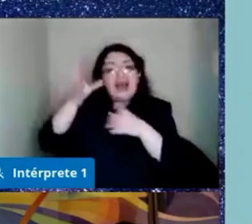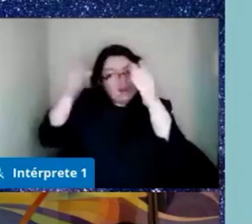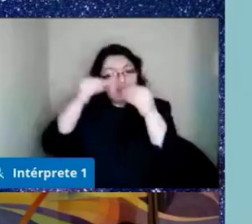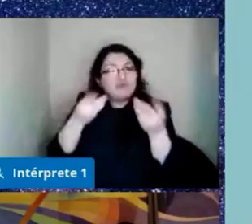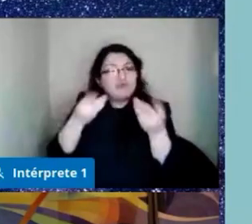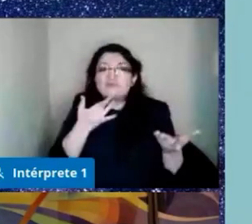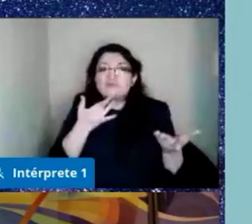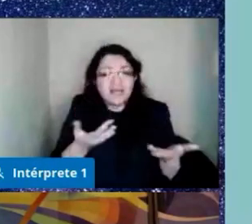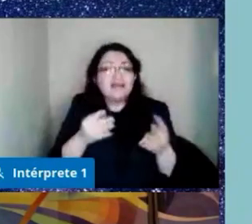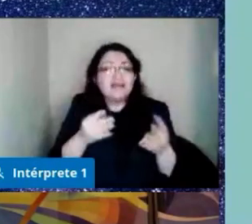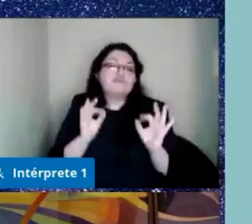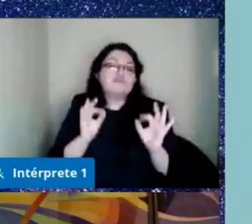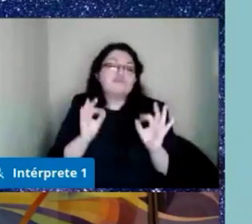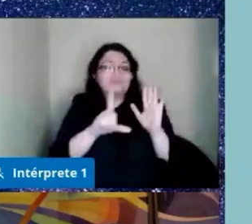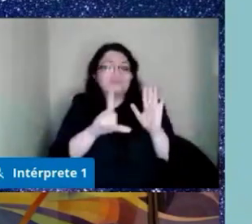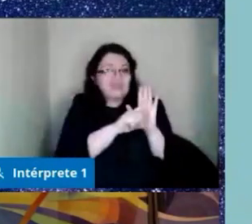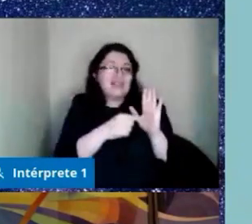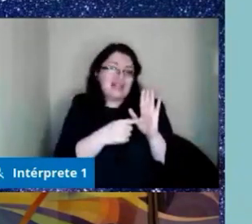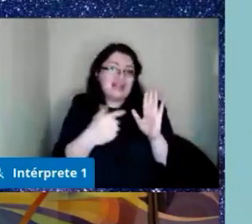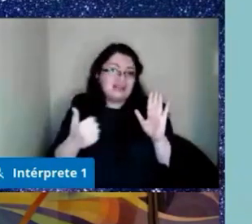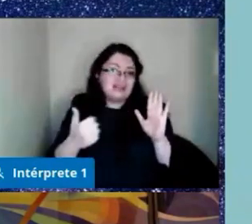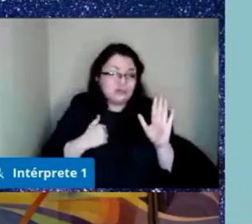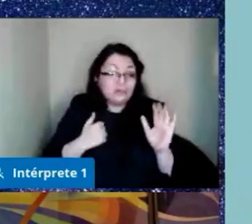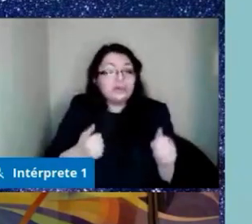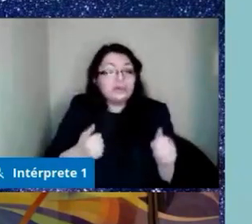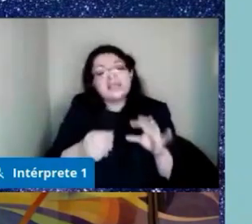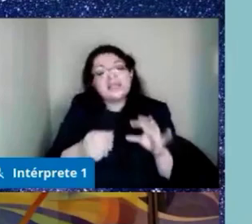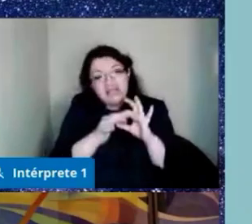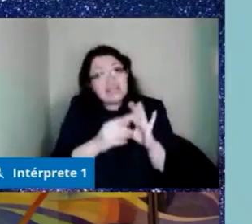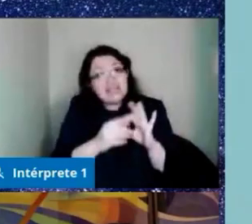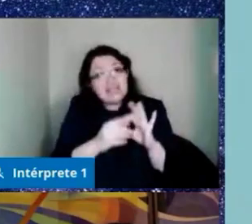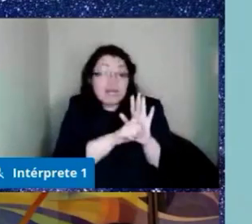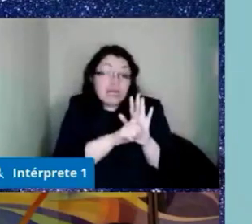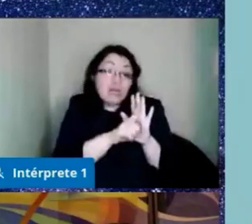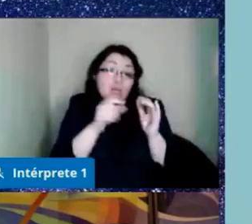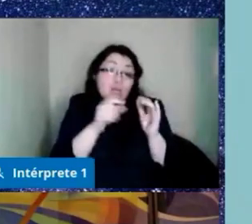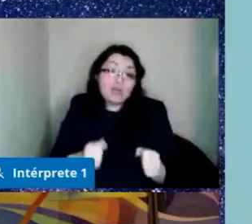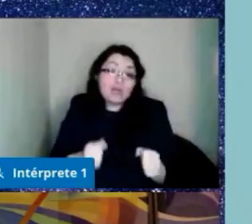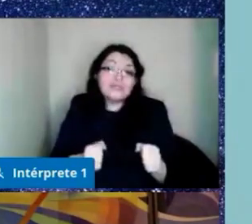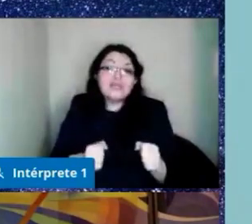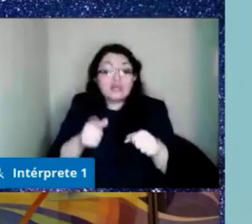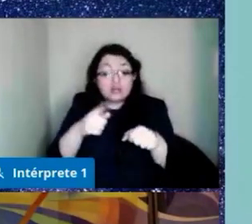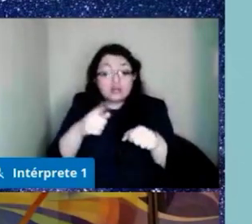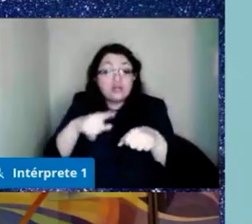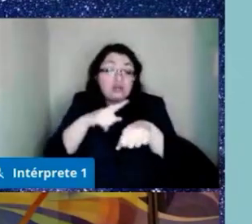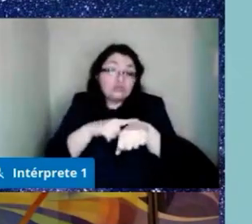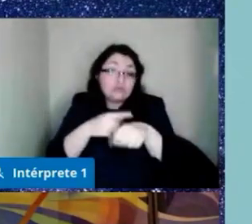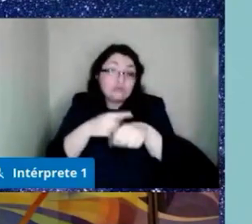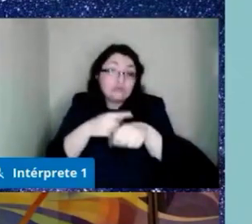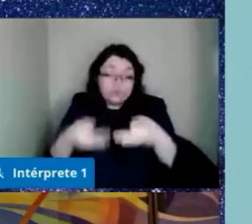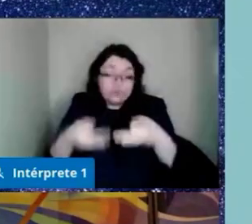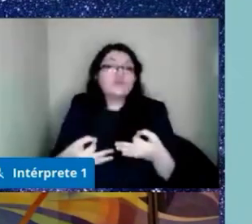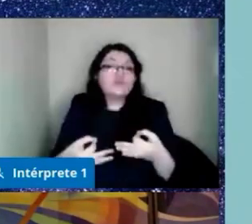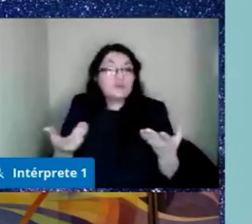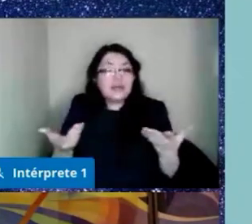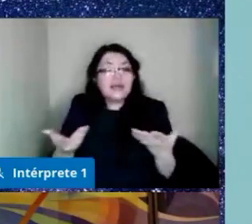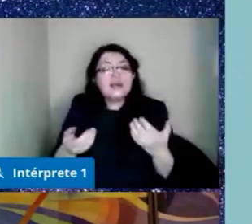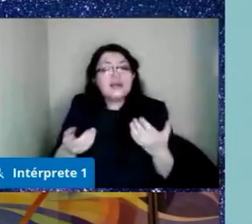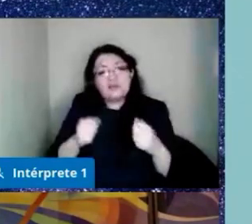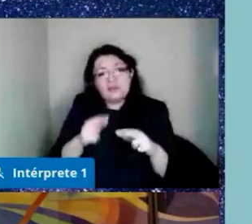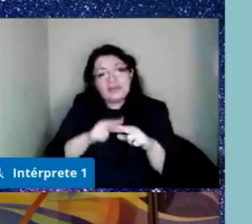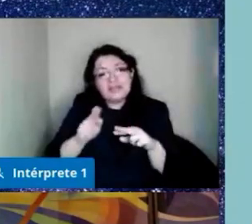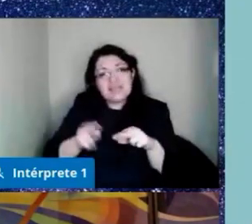esta ley. Así que también podríamos decir que gracias a eso quizás estamos en el momento correcto para hacer crecer esta idea